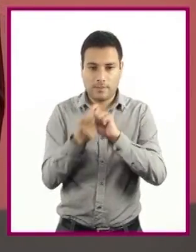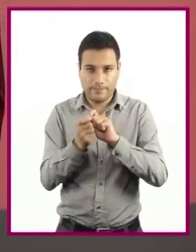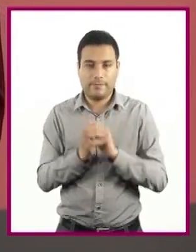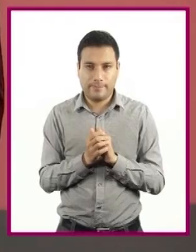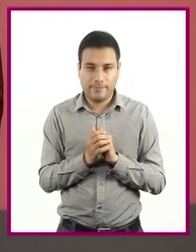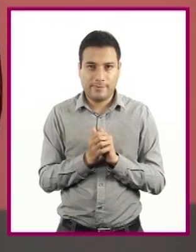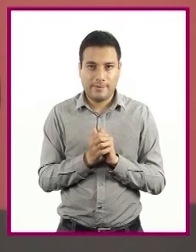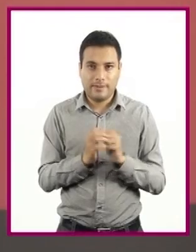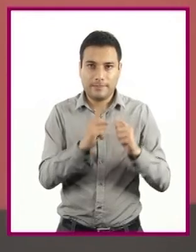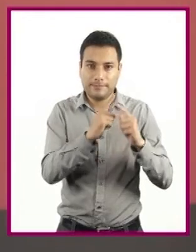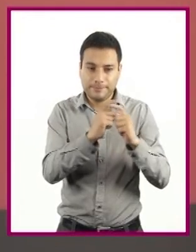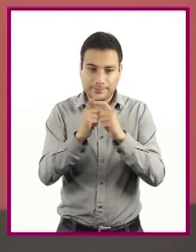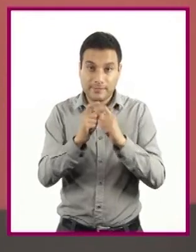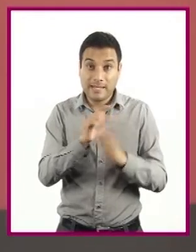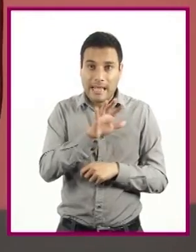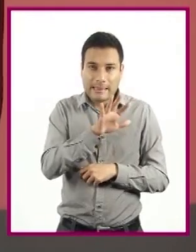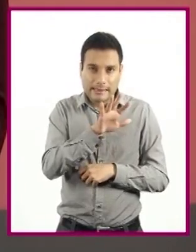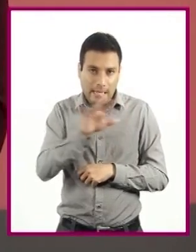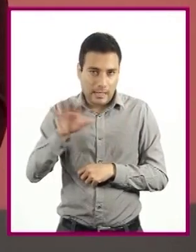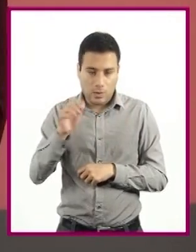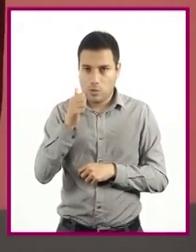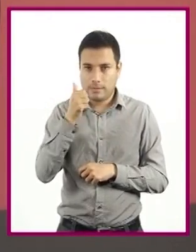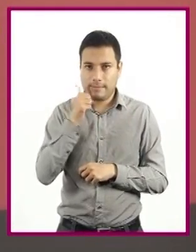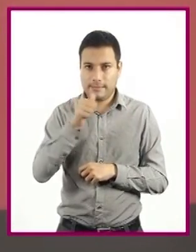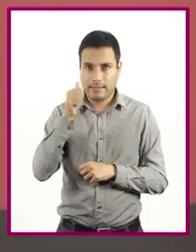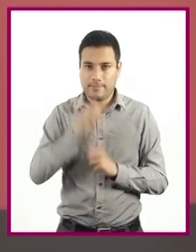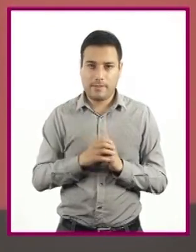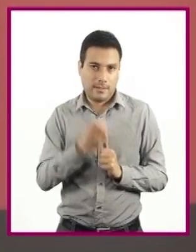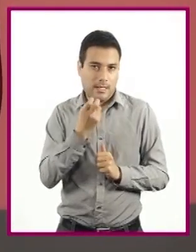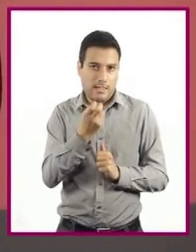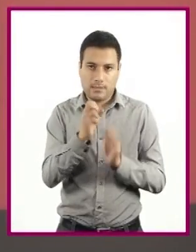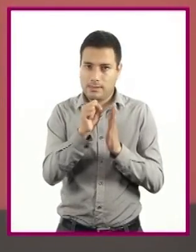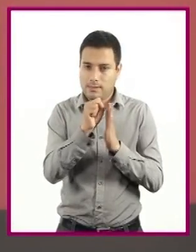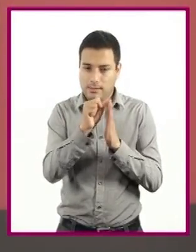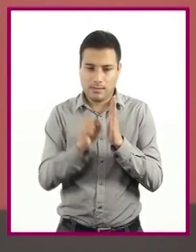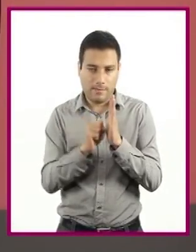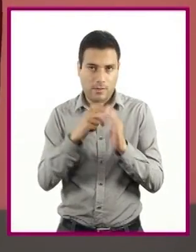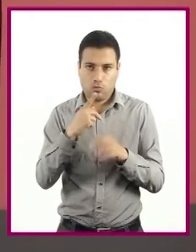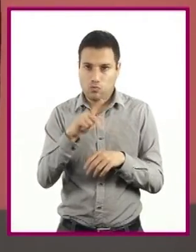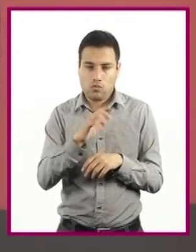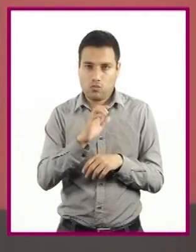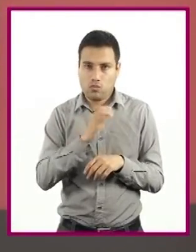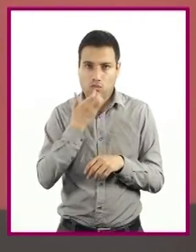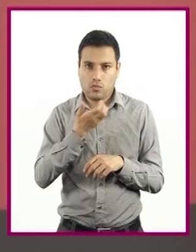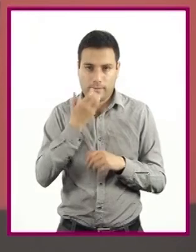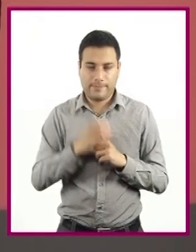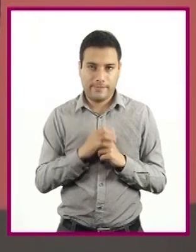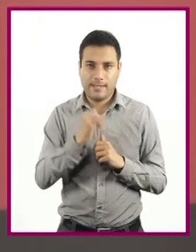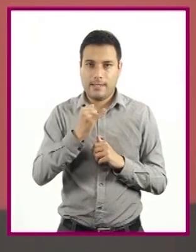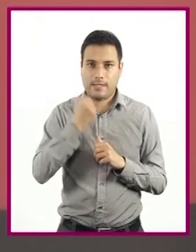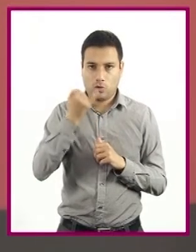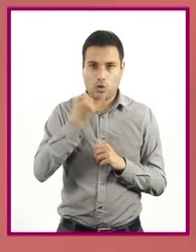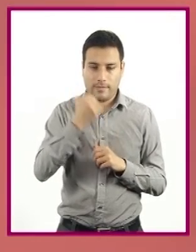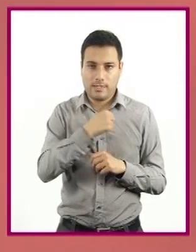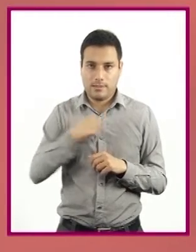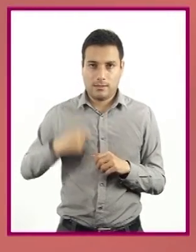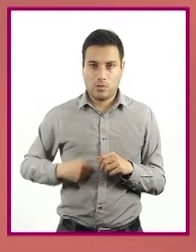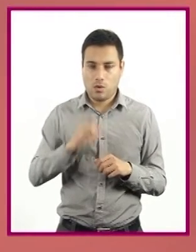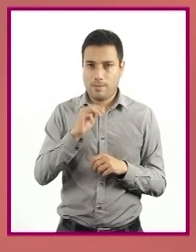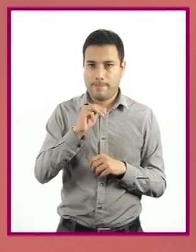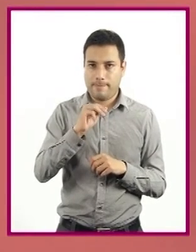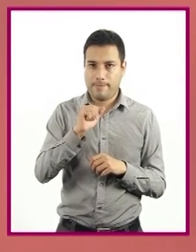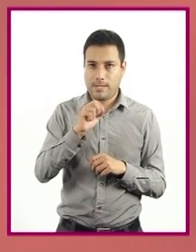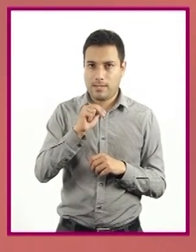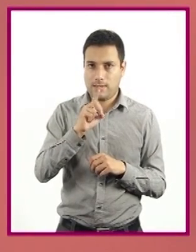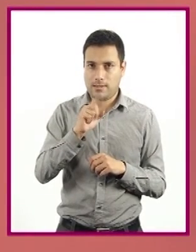deletreo de los sonidos de la lengua china. Esto es el sistema de transcripción fonética del chino mandarín. Sin embargo, la transliteración